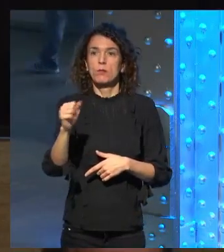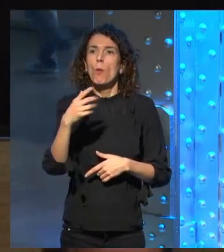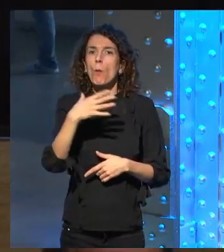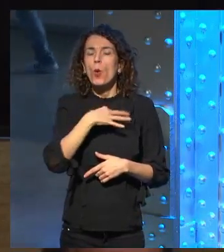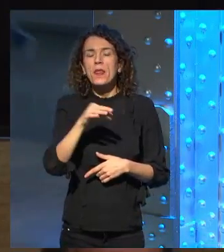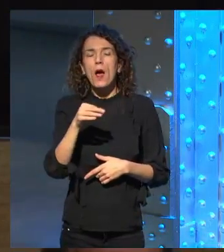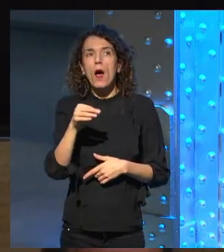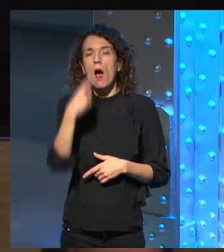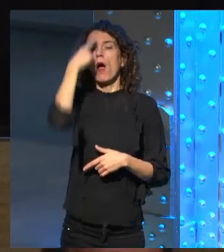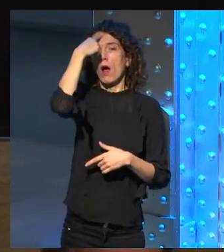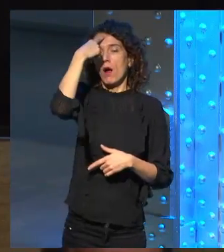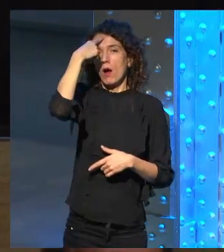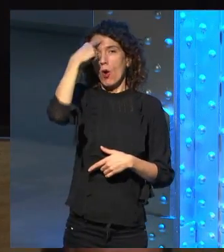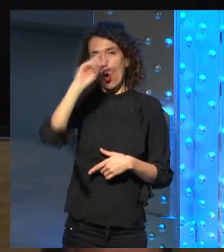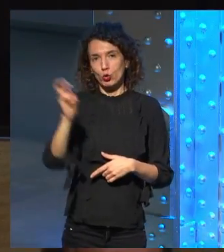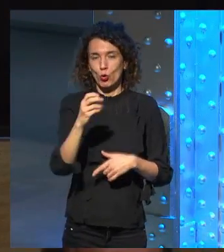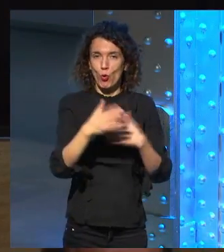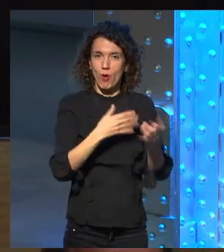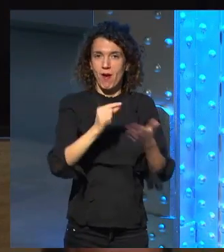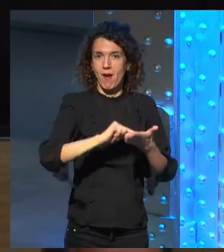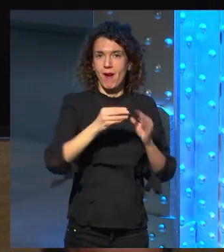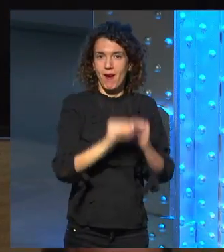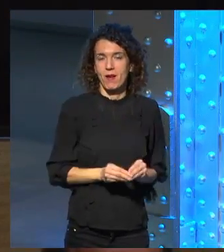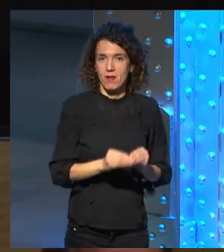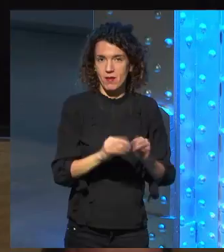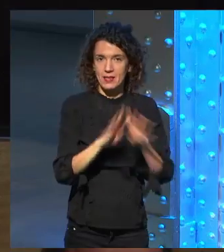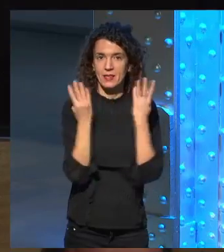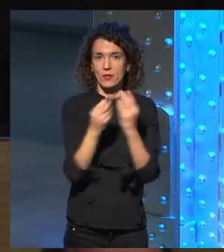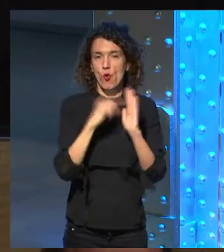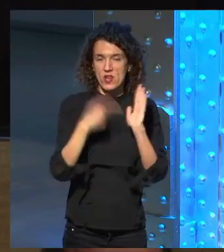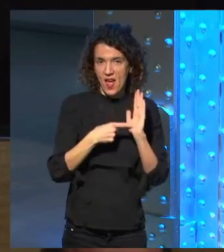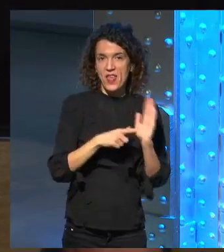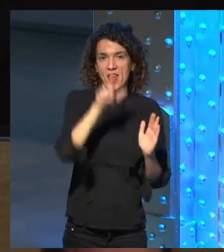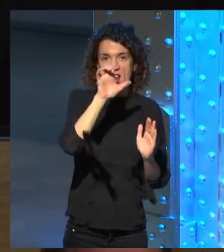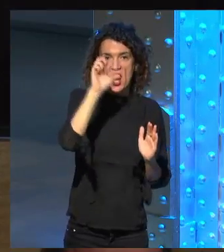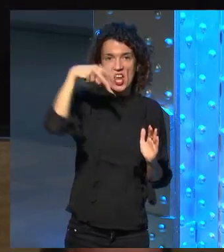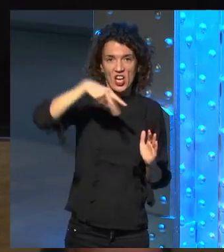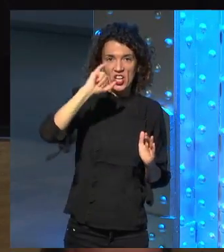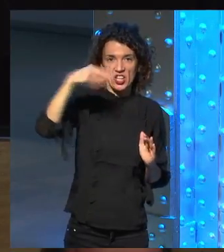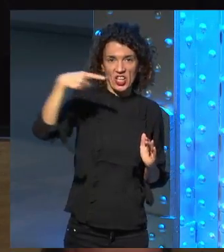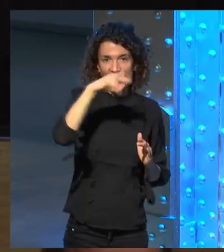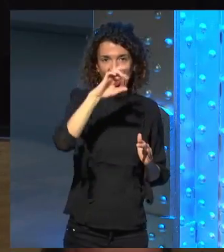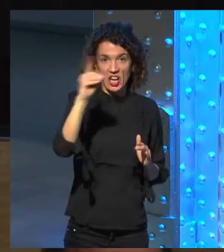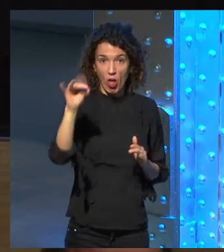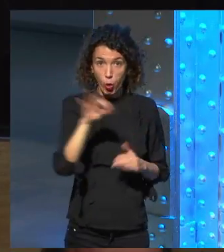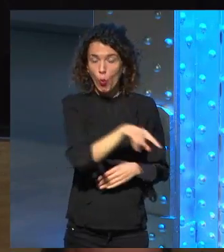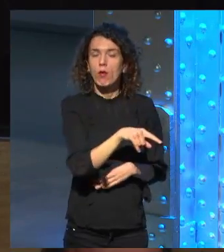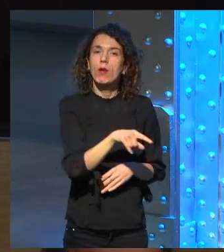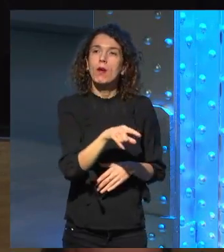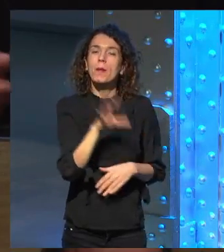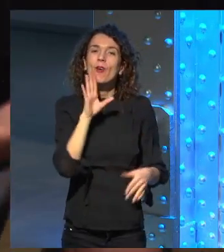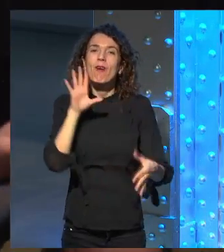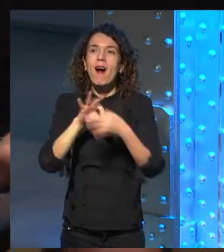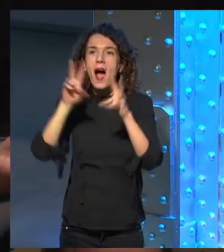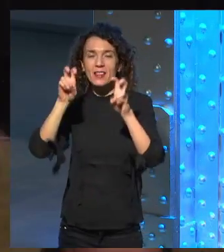recordarnos al Sostakovich de la Sinfonía de Leningrado, pero que en realidad a lo que se refiere es al tema